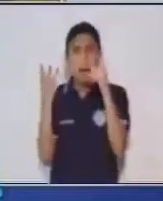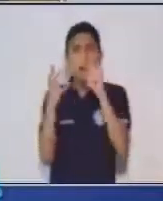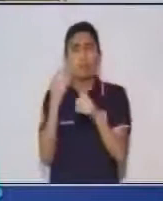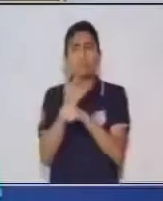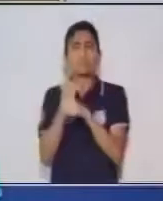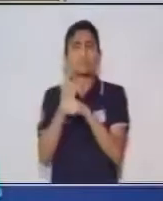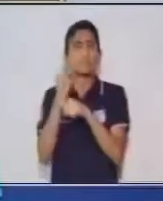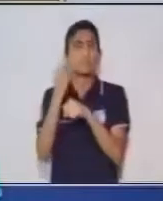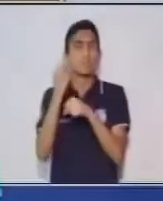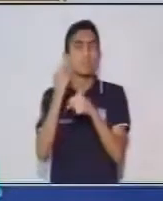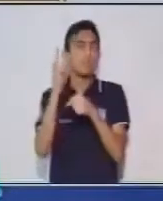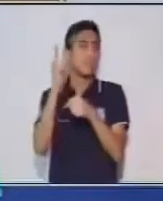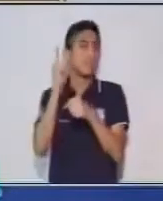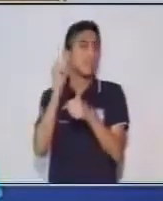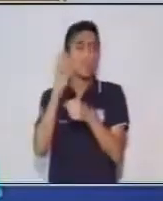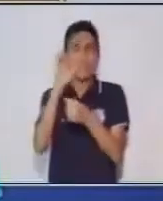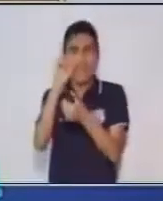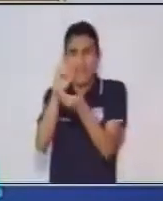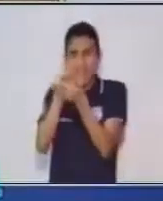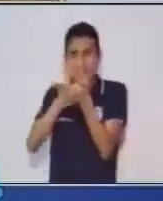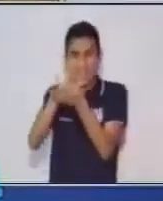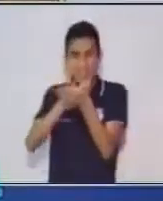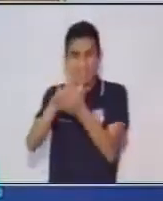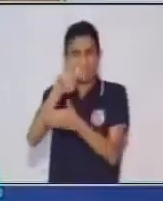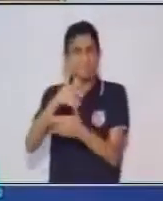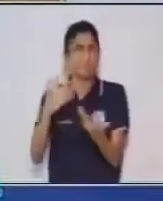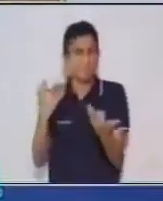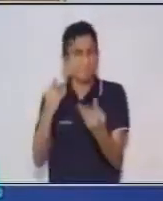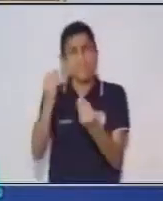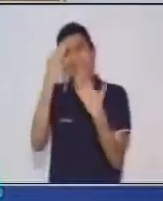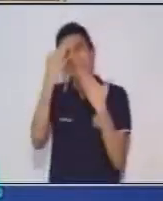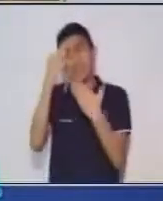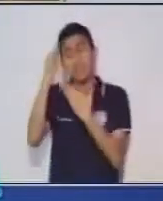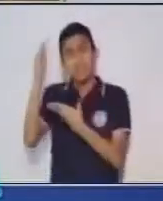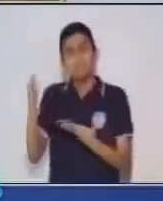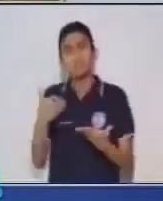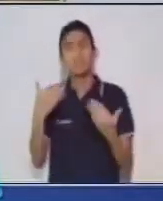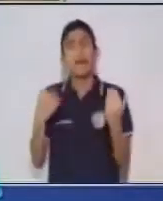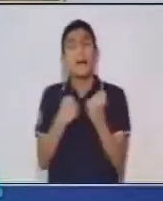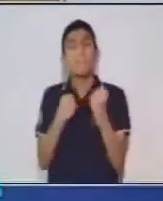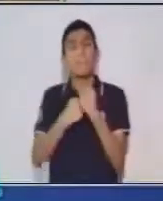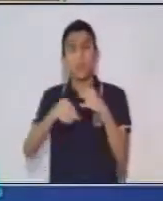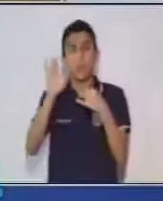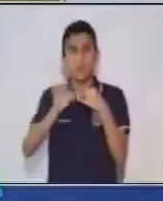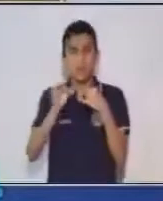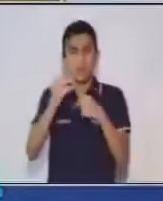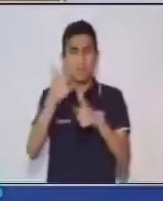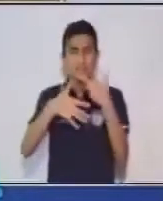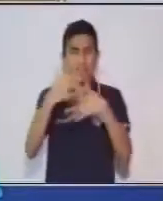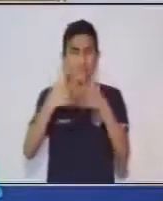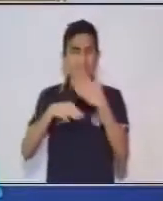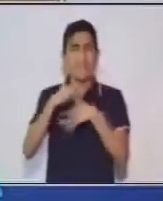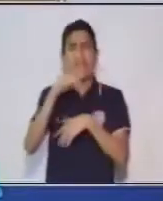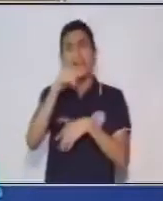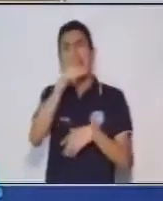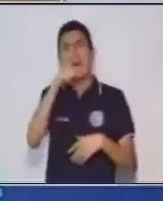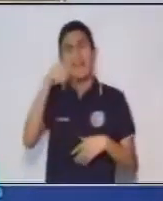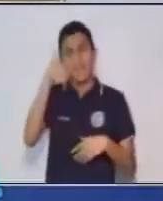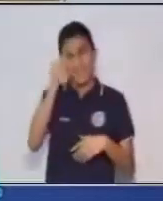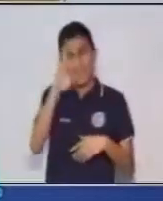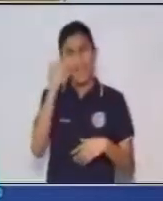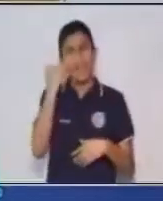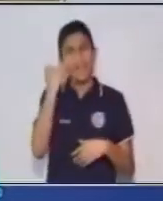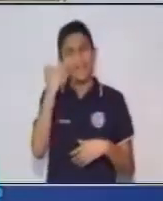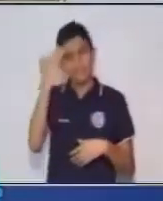con alcohol en gel. Y le damos la bienvenida a Abdi, quien nos acompaña en esta oportunidad como intérprete de lengua de